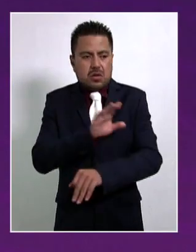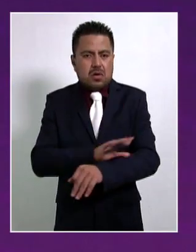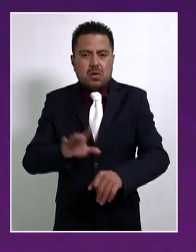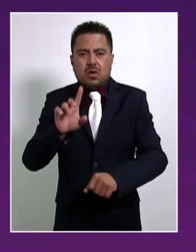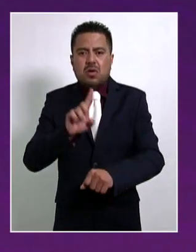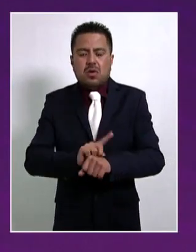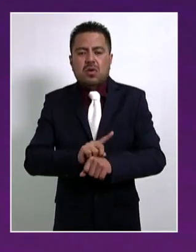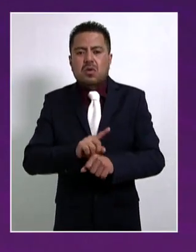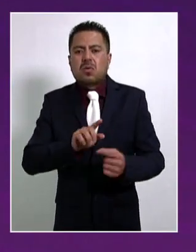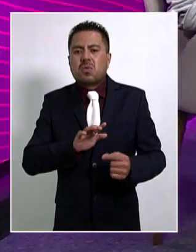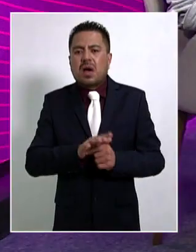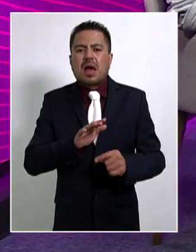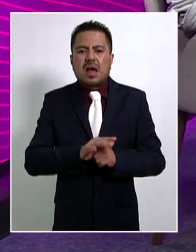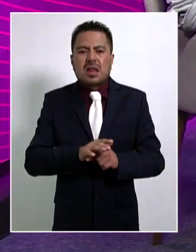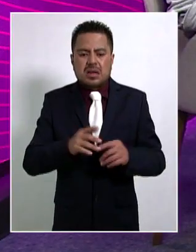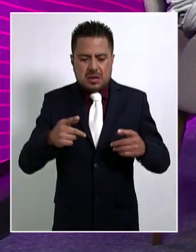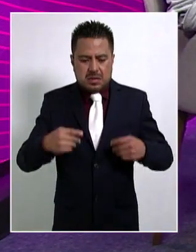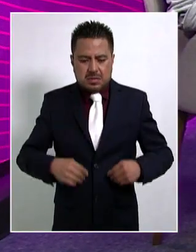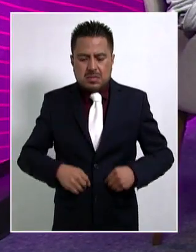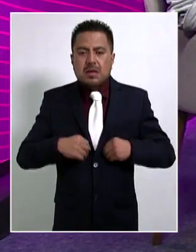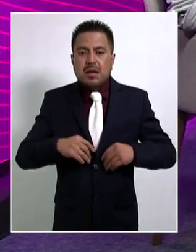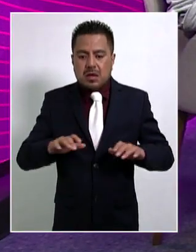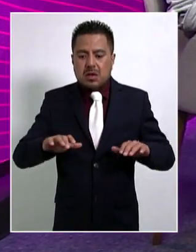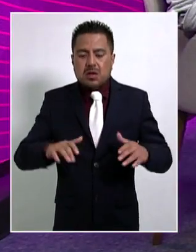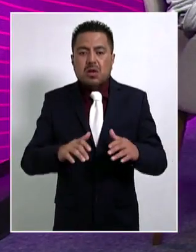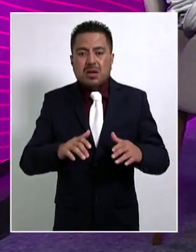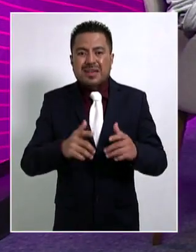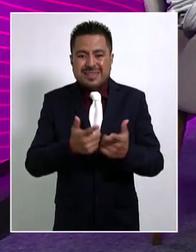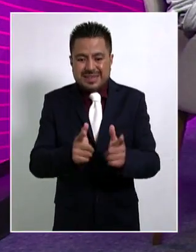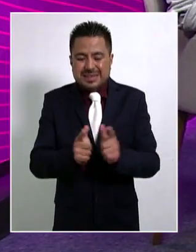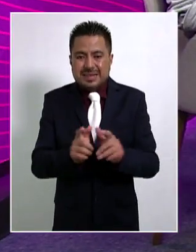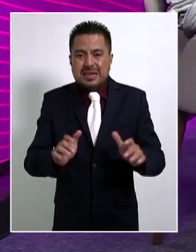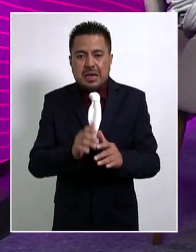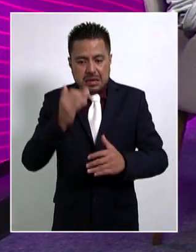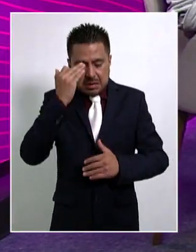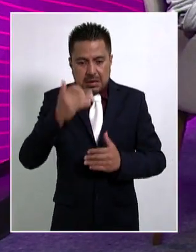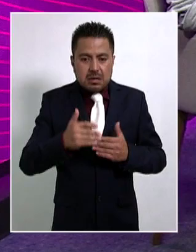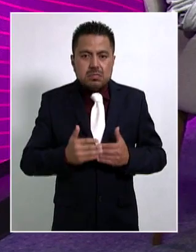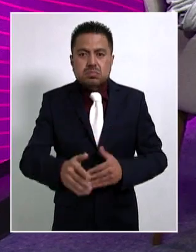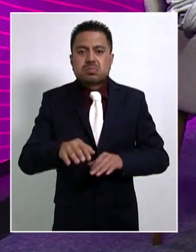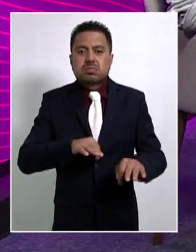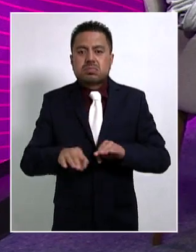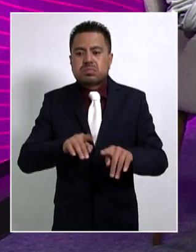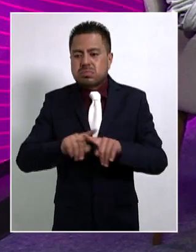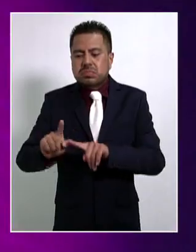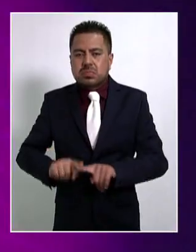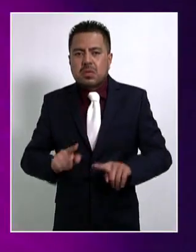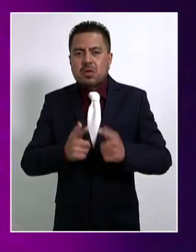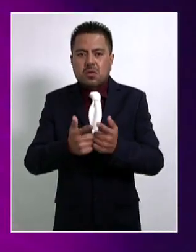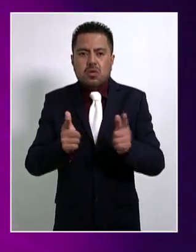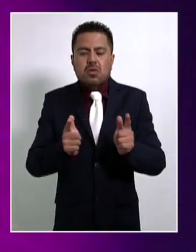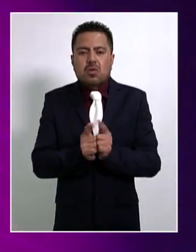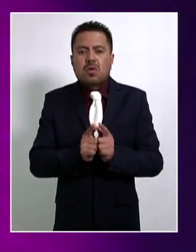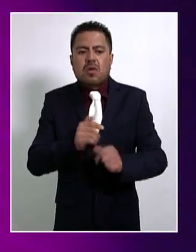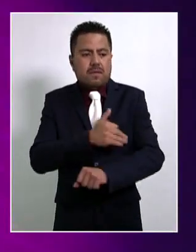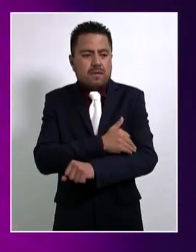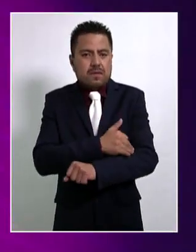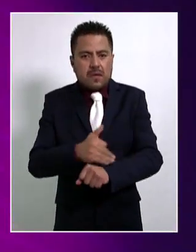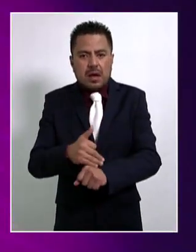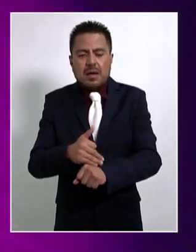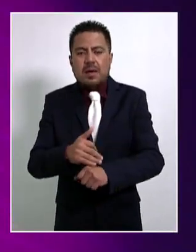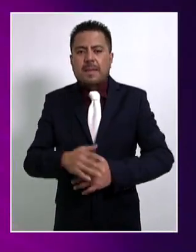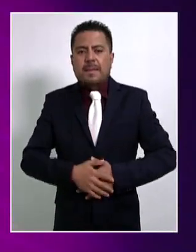coordinado desde quienes vivimos en las poblaciones y estamos todo el tiempo trabajando en distintos grupos, con